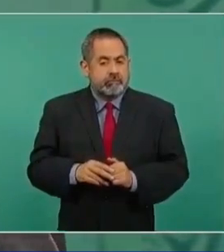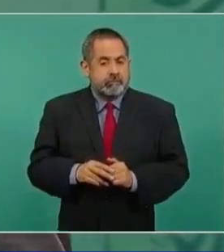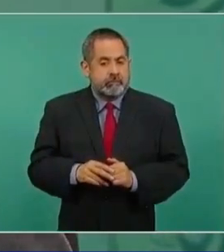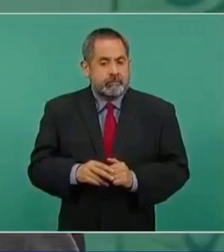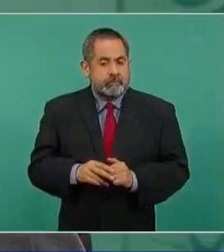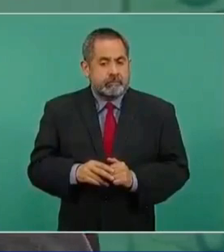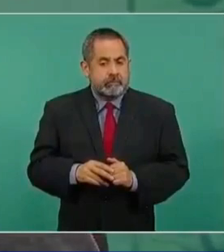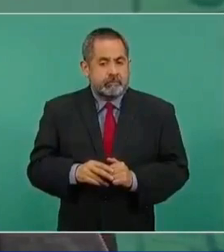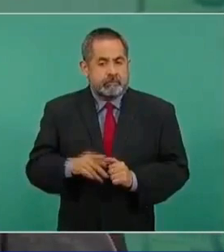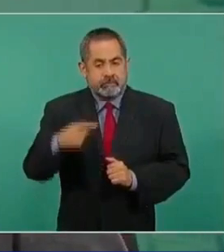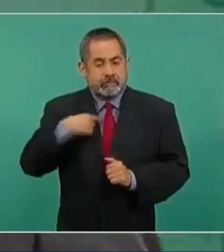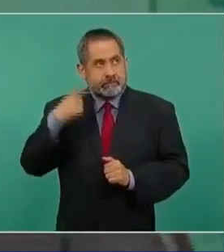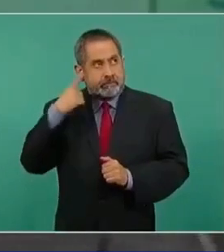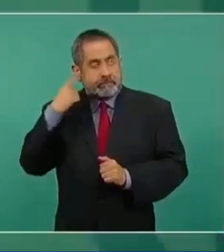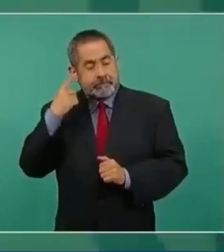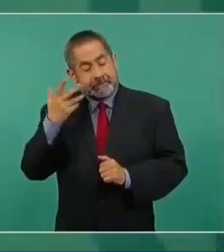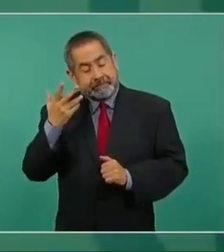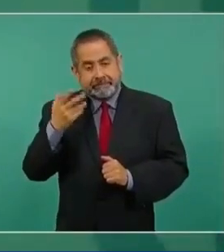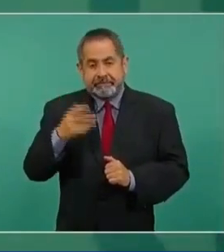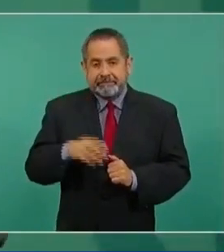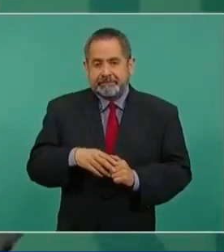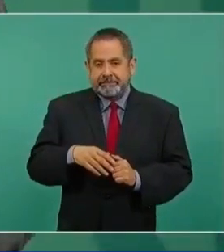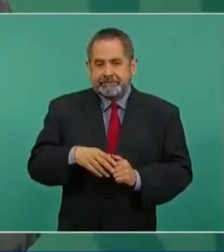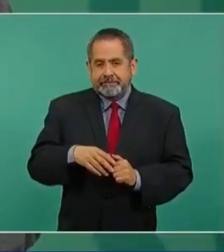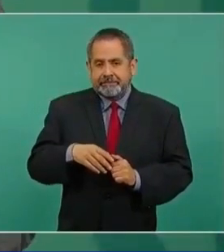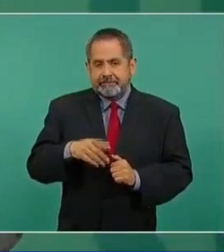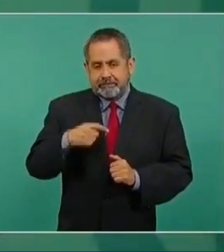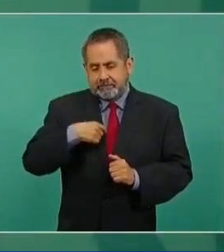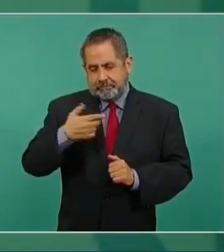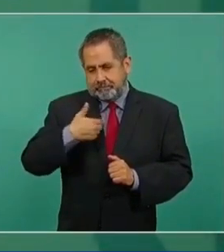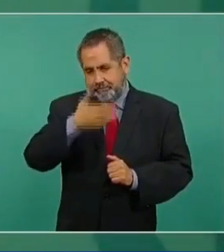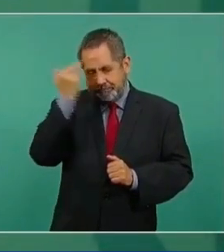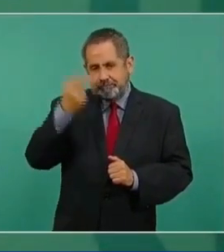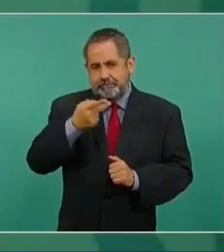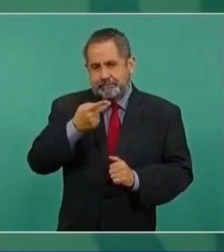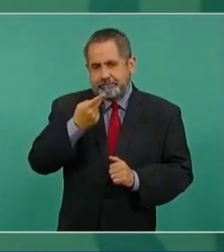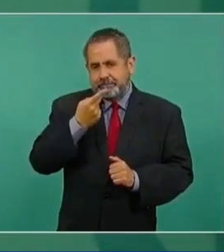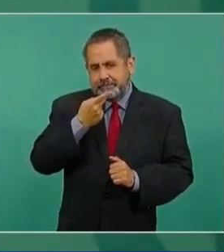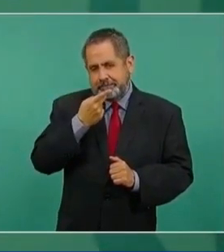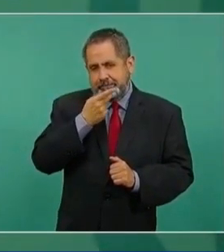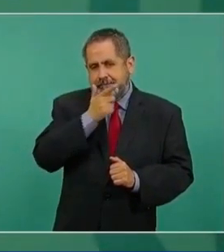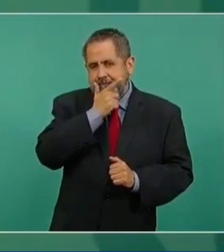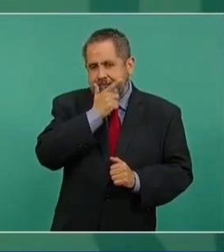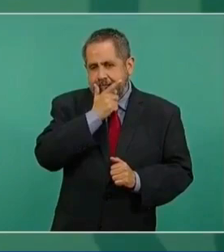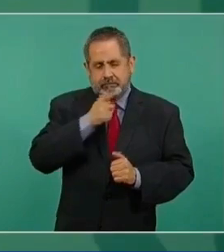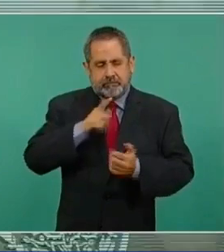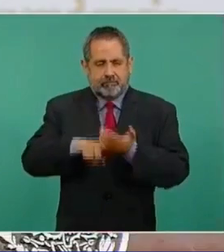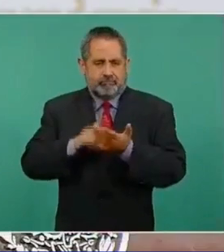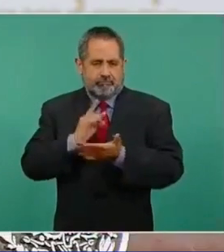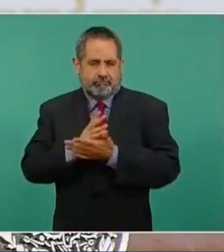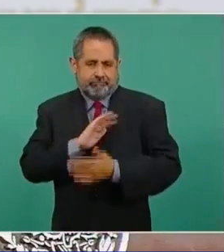nada más escuchaba yo, porque ya ven que no hablo inglés, nada más castillo,